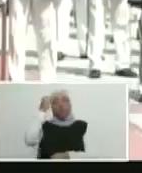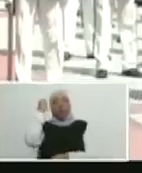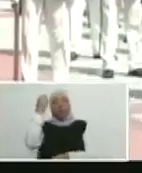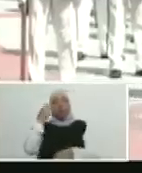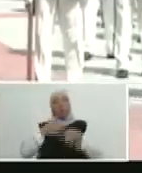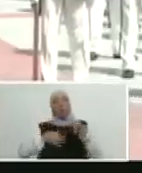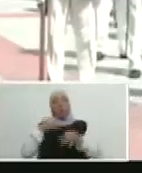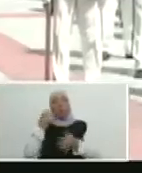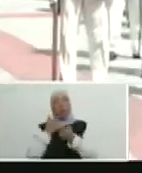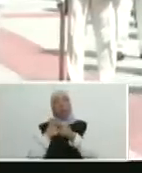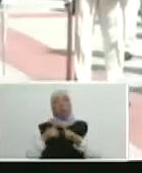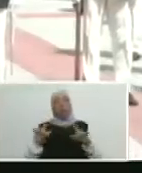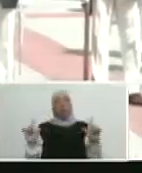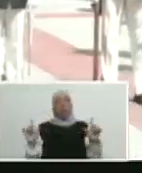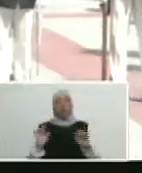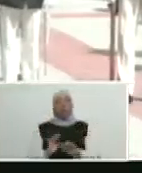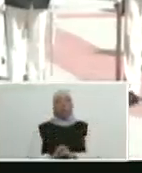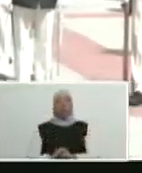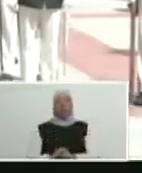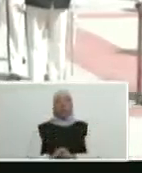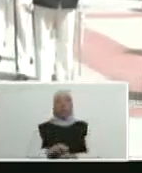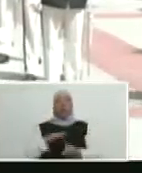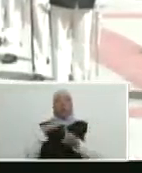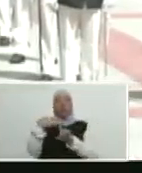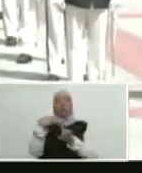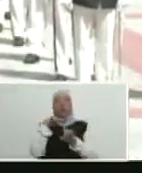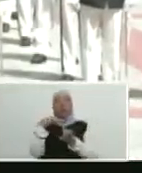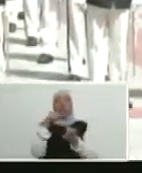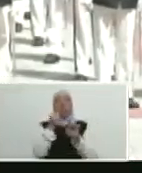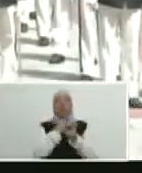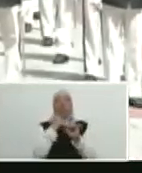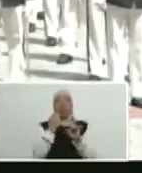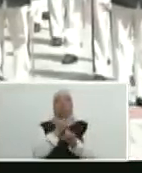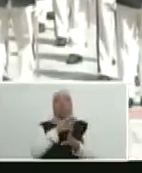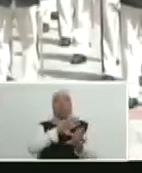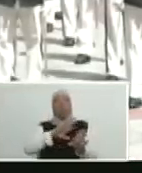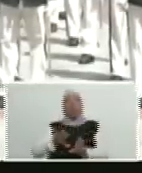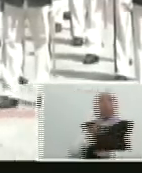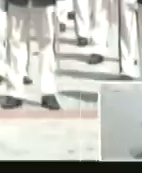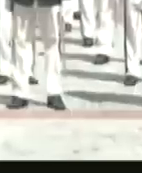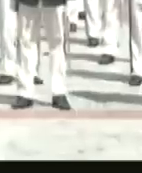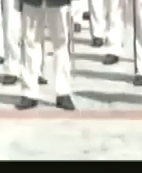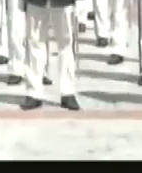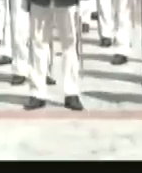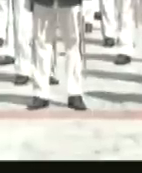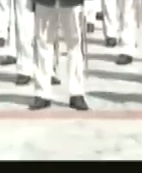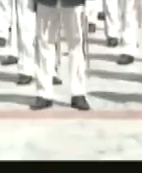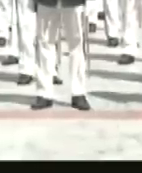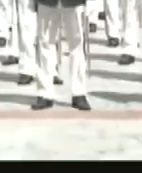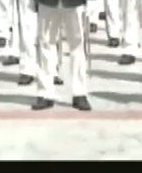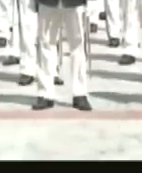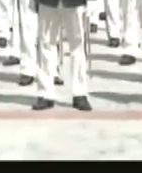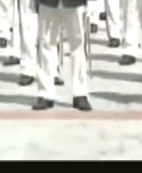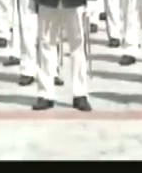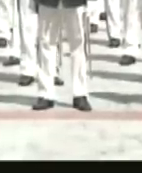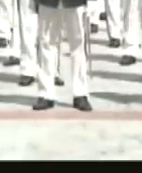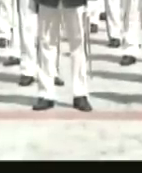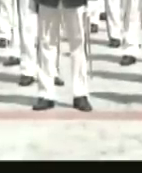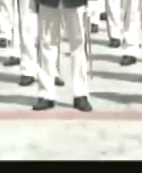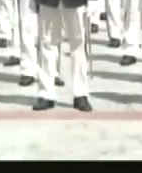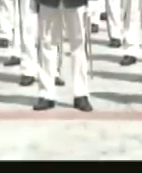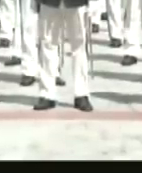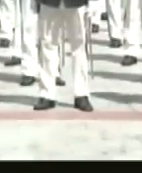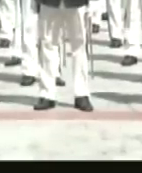justicia y libertad, las situaciones trascendentales son parte de nuestra cotidianidad.